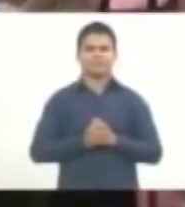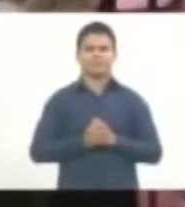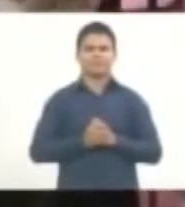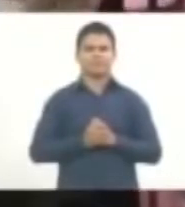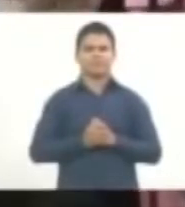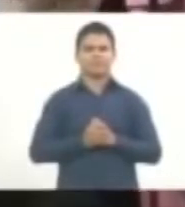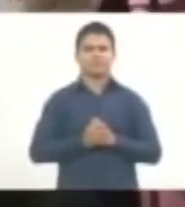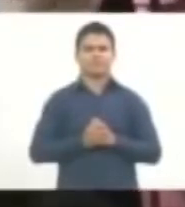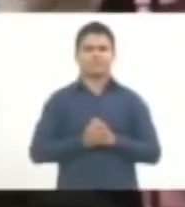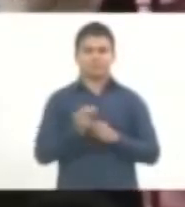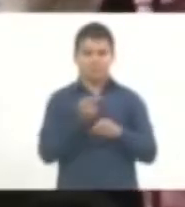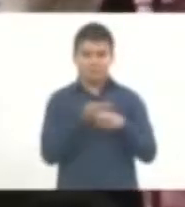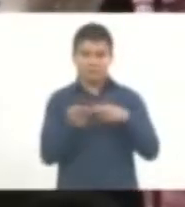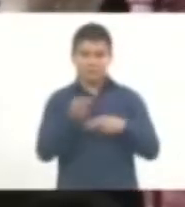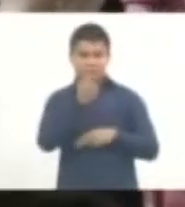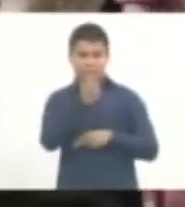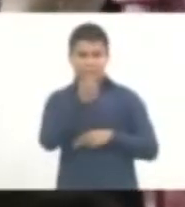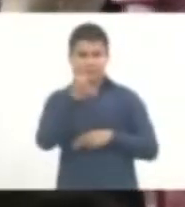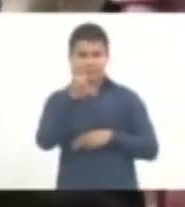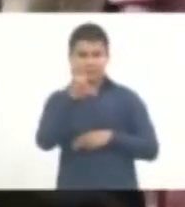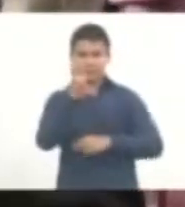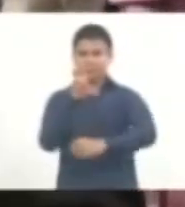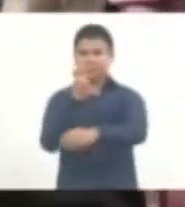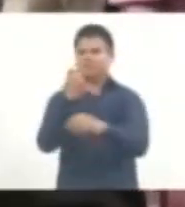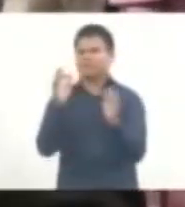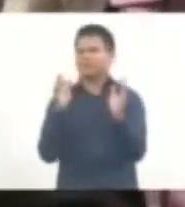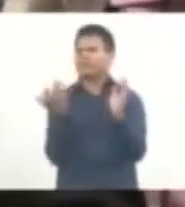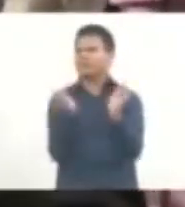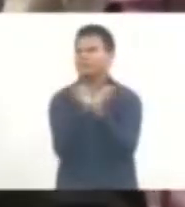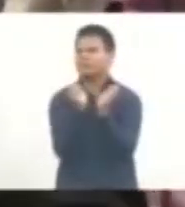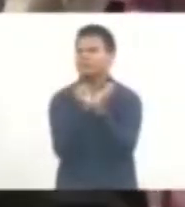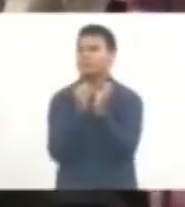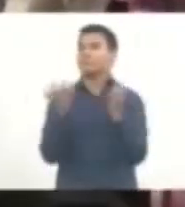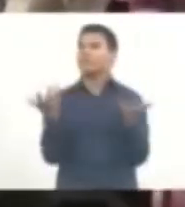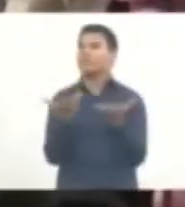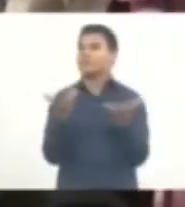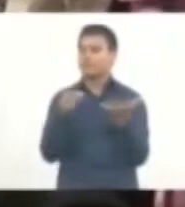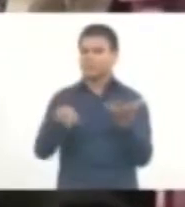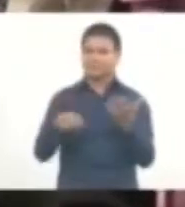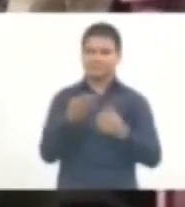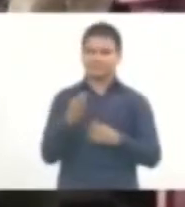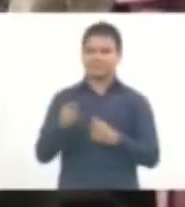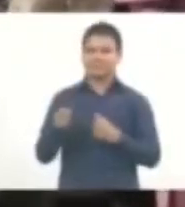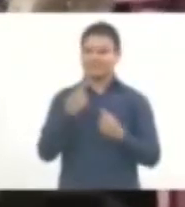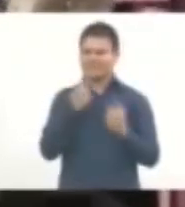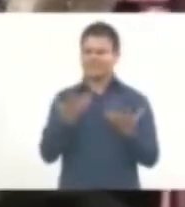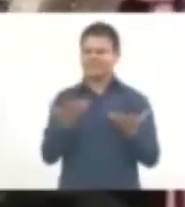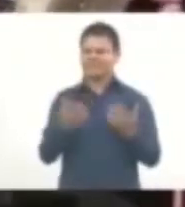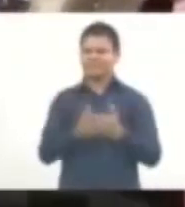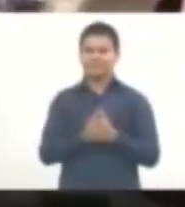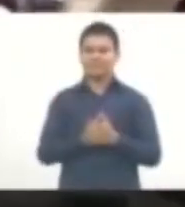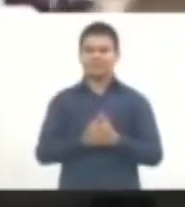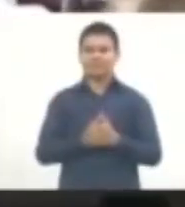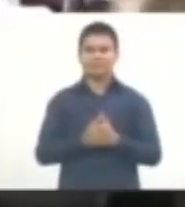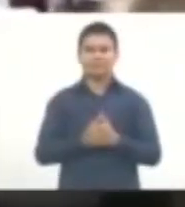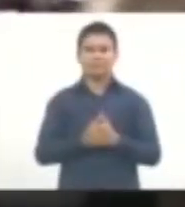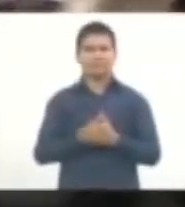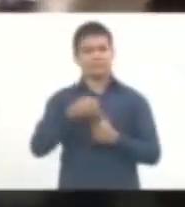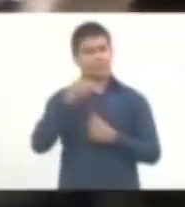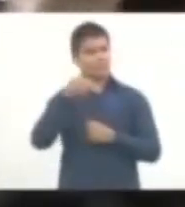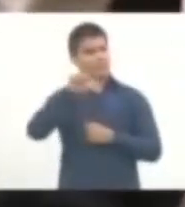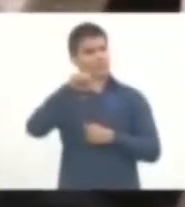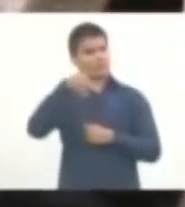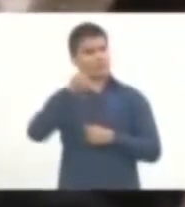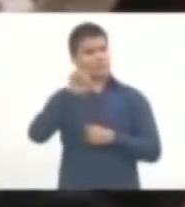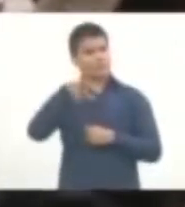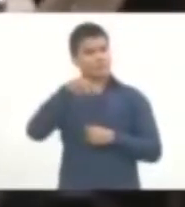El próximo 27 de mayo, el Gran Combo de Puerto Rico celebrará sus 55 años de trayectoria con la participación de Andy Montañez,